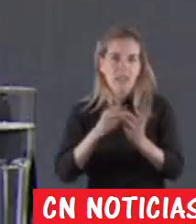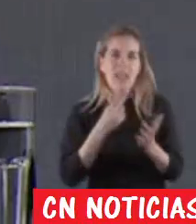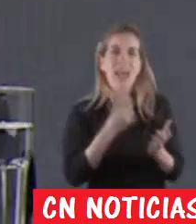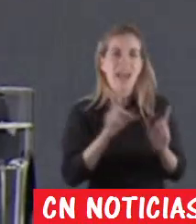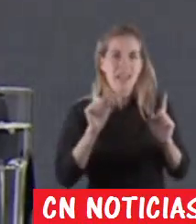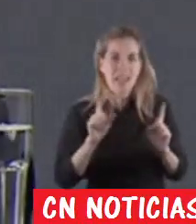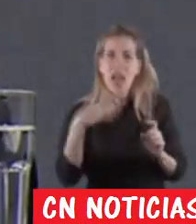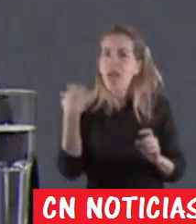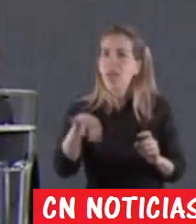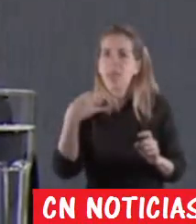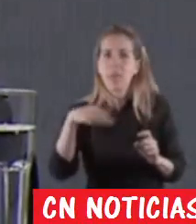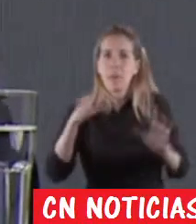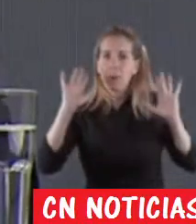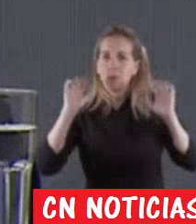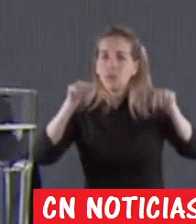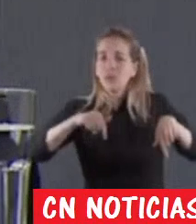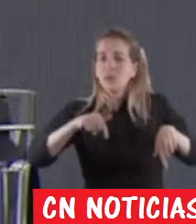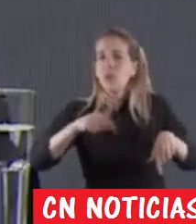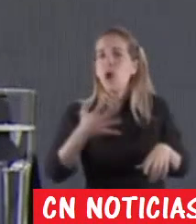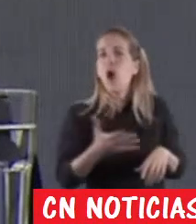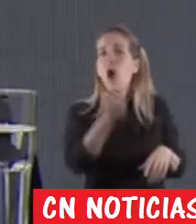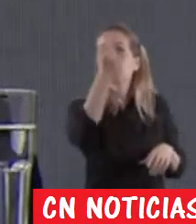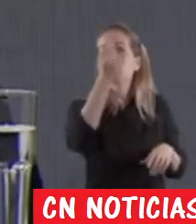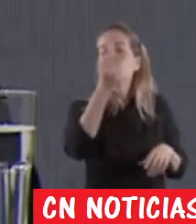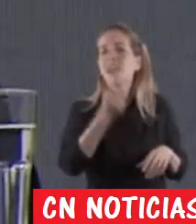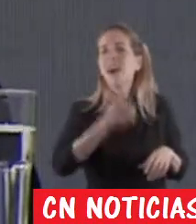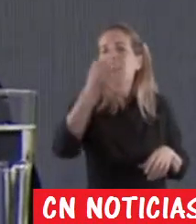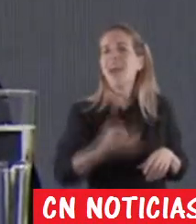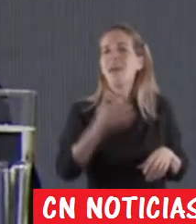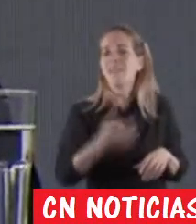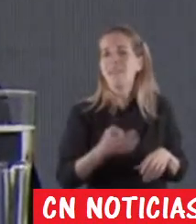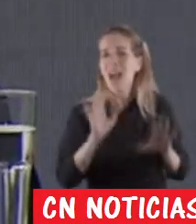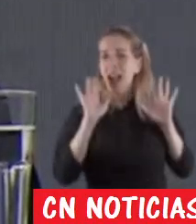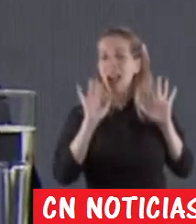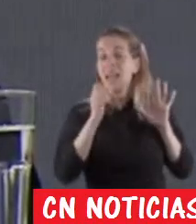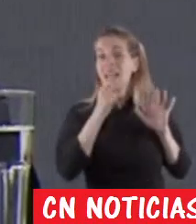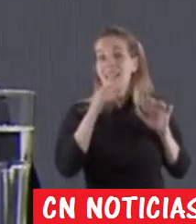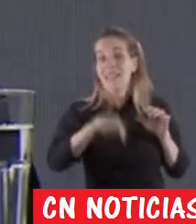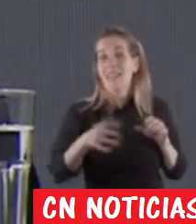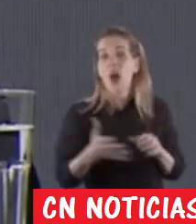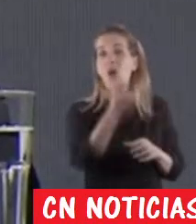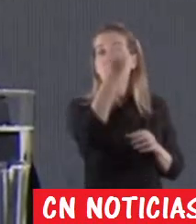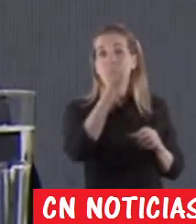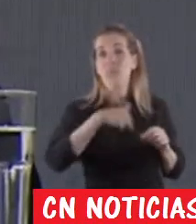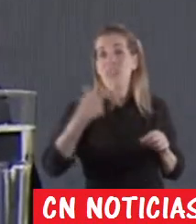Debemos hacerlo, tenemos una oportunidad única. Y que esa oportunidad la perdamos